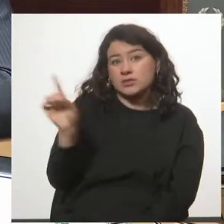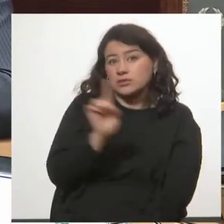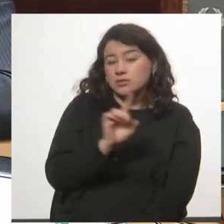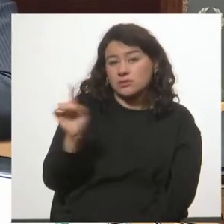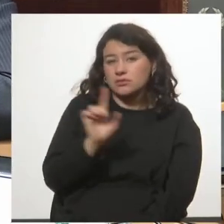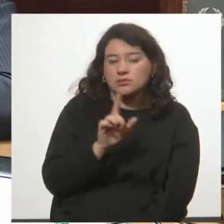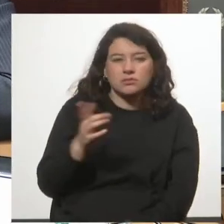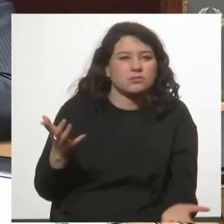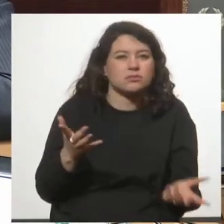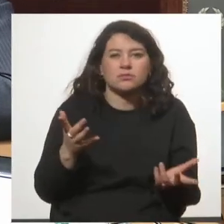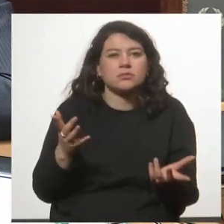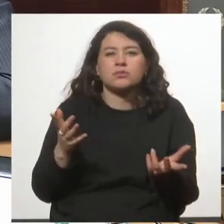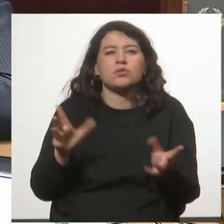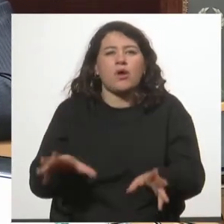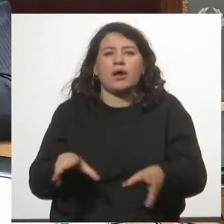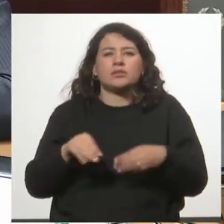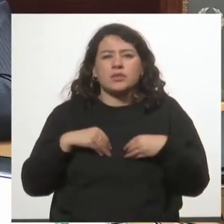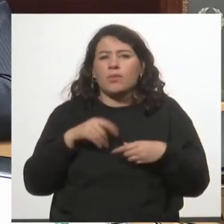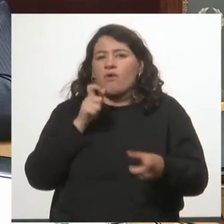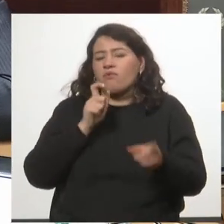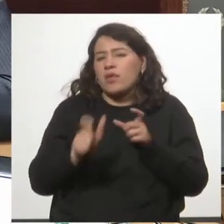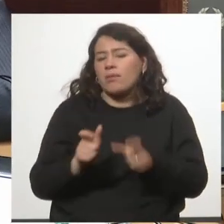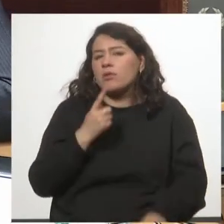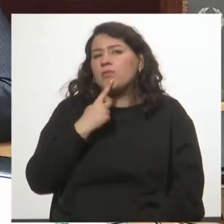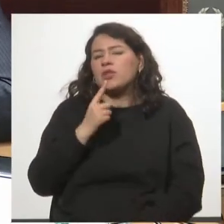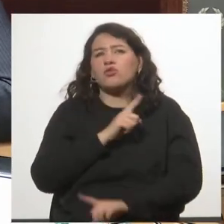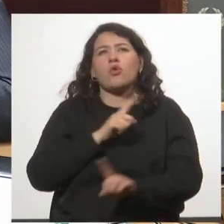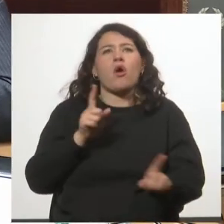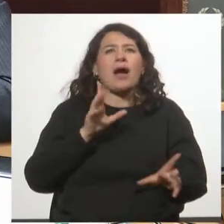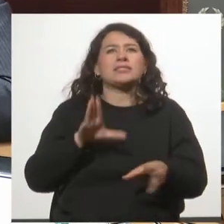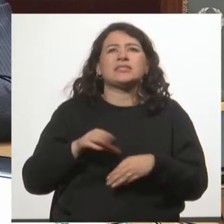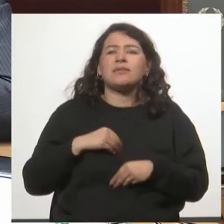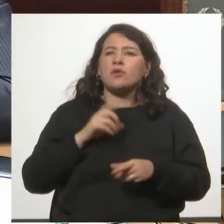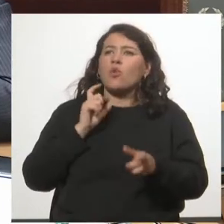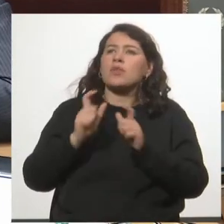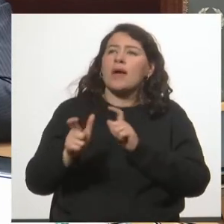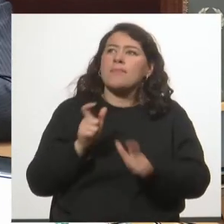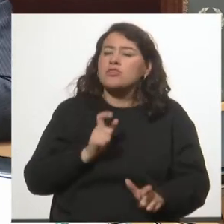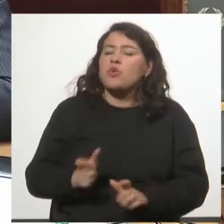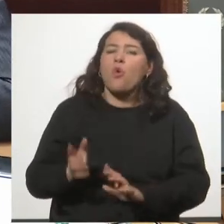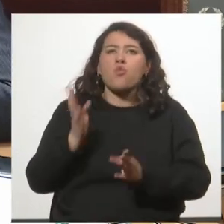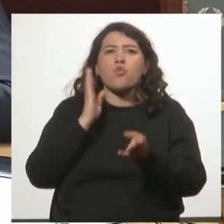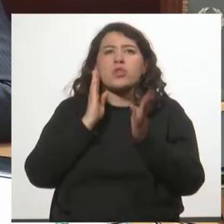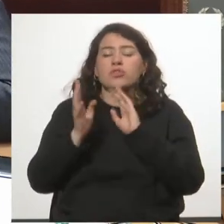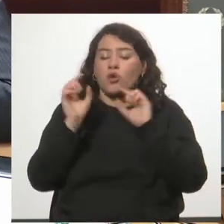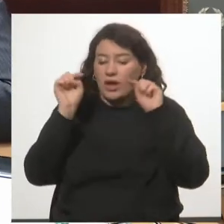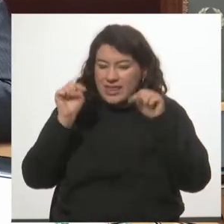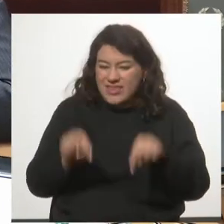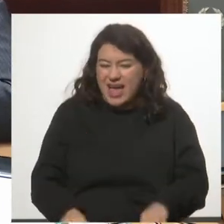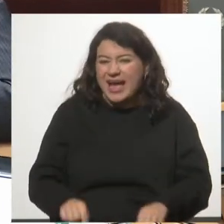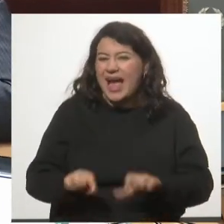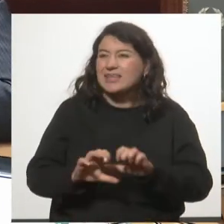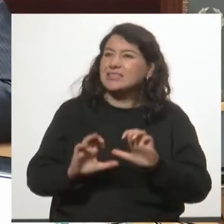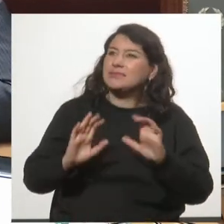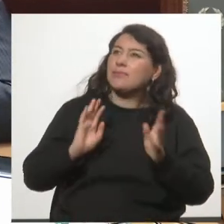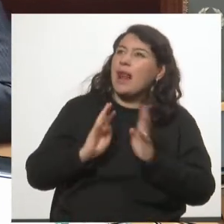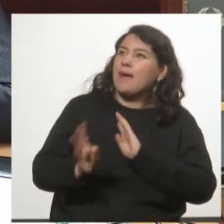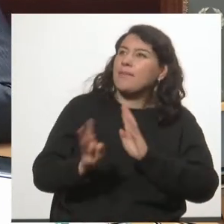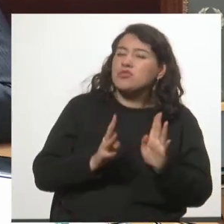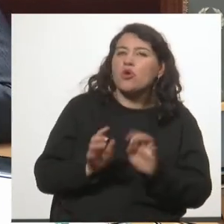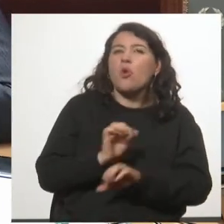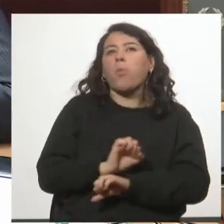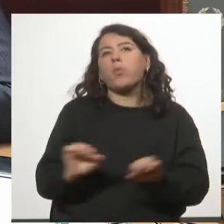no existe ningún fundamento ni político ni fundamento jurídico que haga que desde esta casa nos pudieran